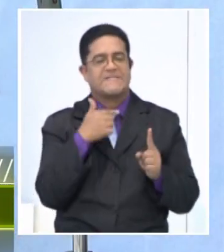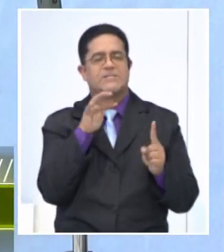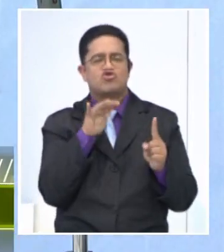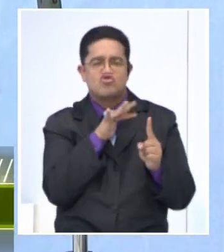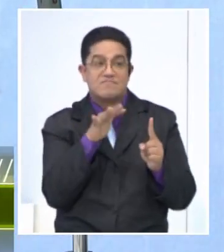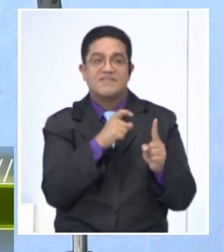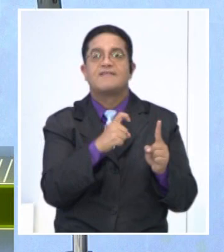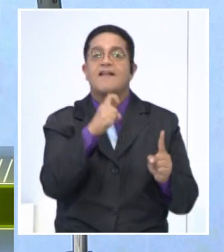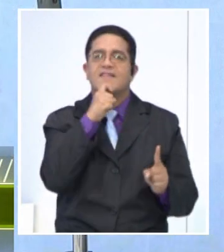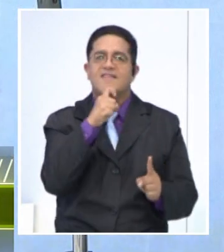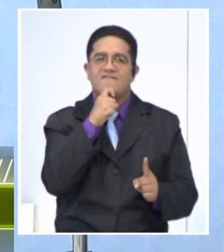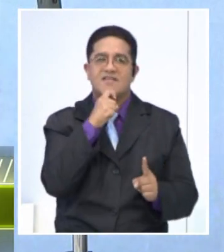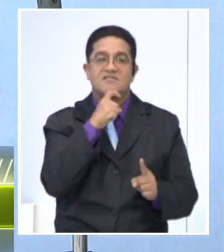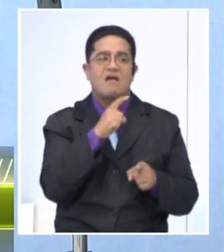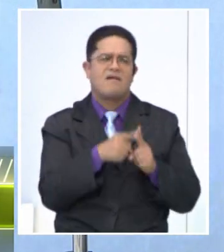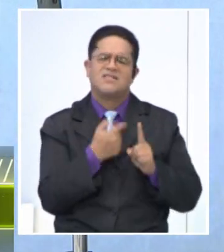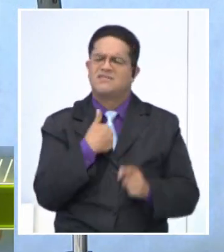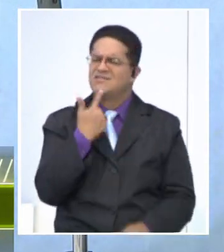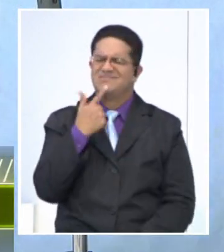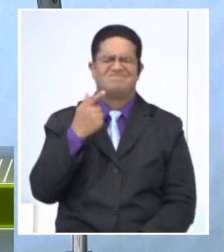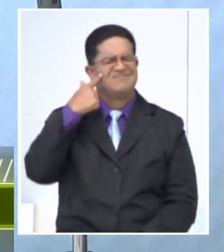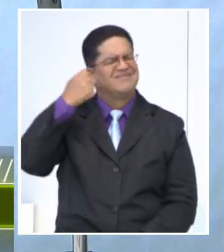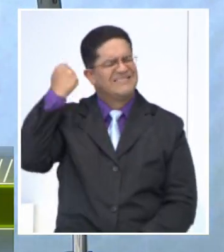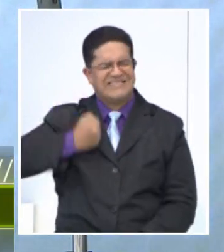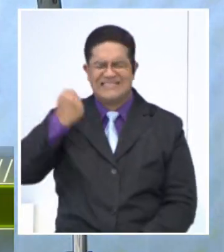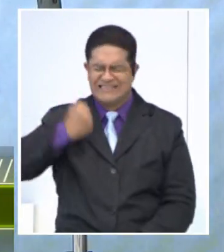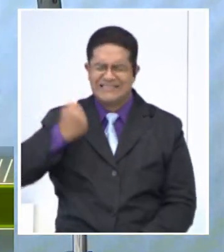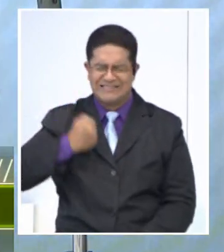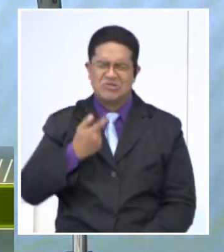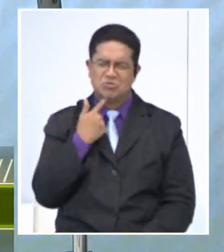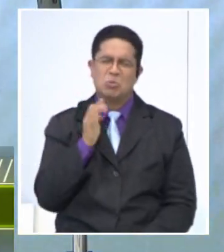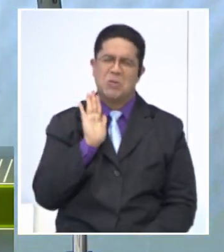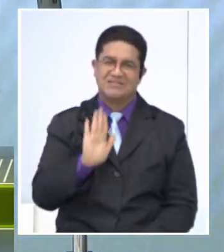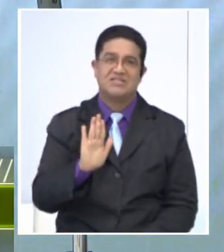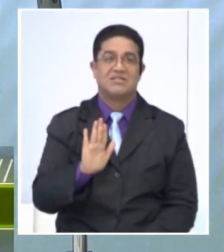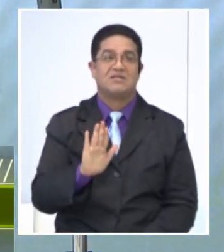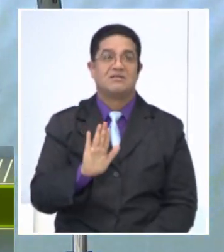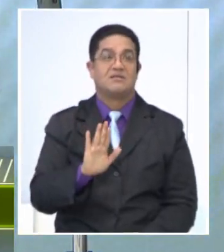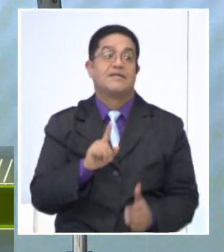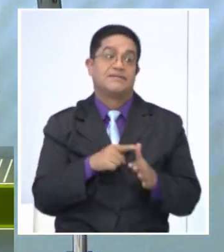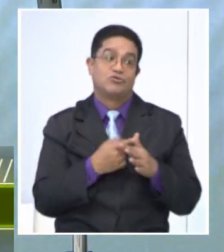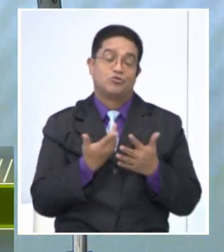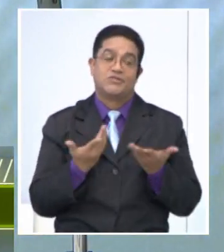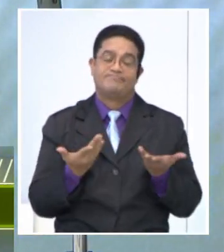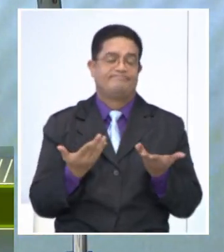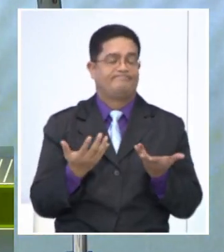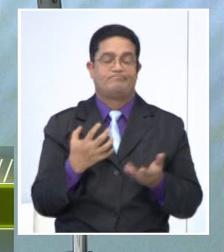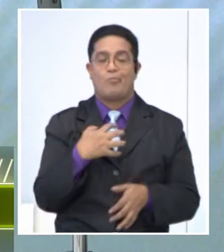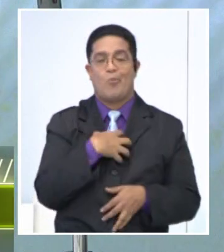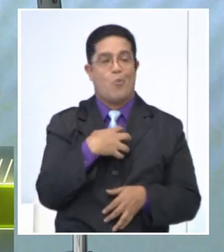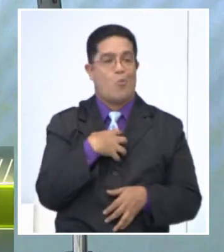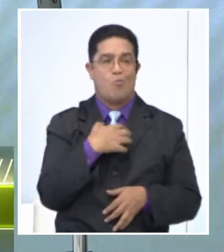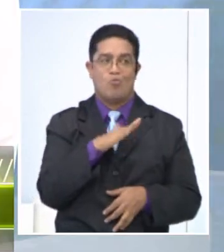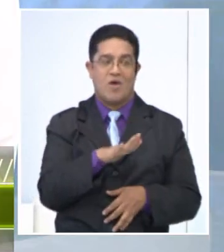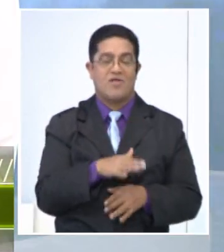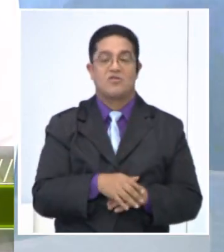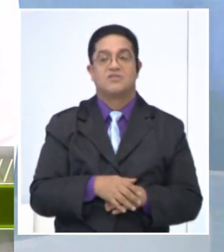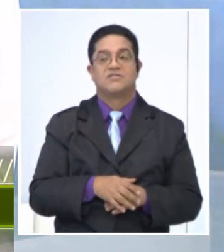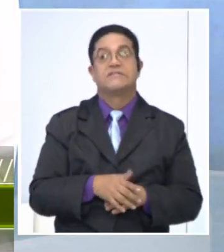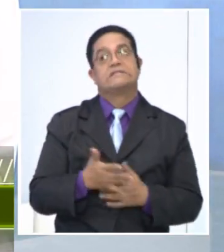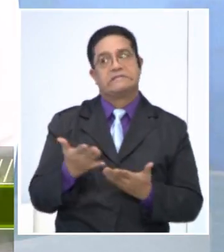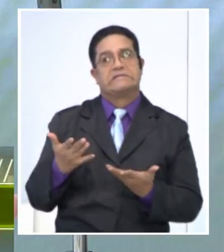cuesta. Y a veces te dicen, no, doctor, pero yo me quiero quedar con mis labios así. Mi vida, entonces, lamentablemente, yo no te voy a poder O armonizar. aumentar y seguir